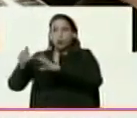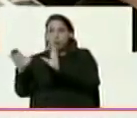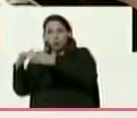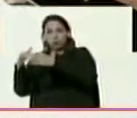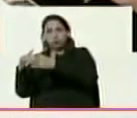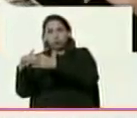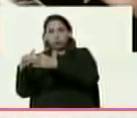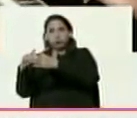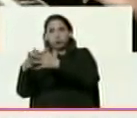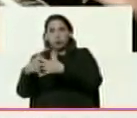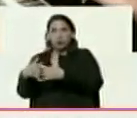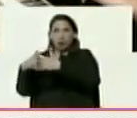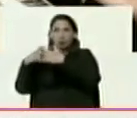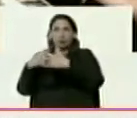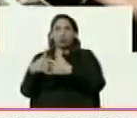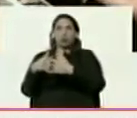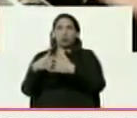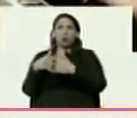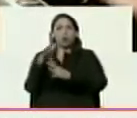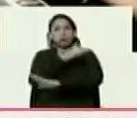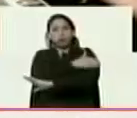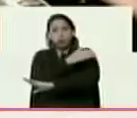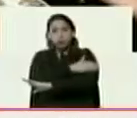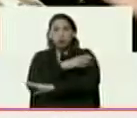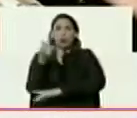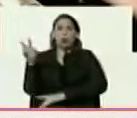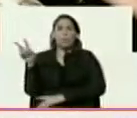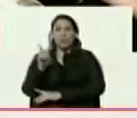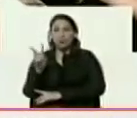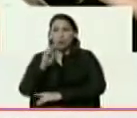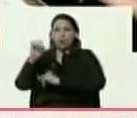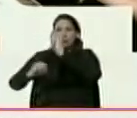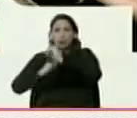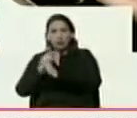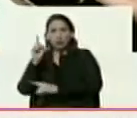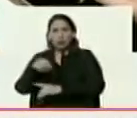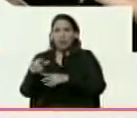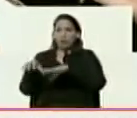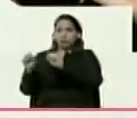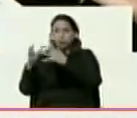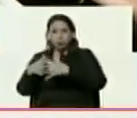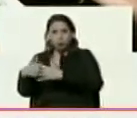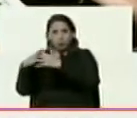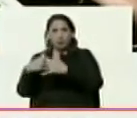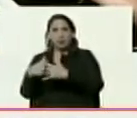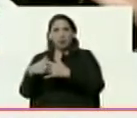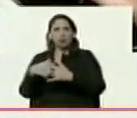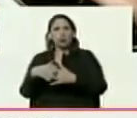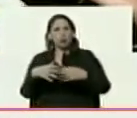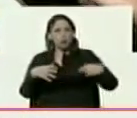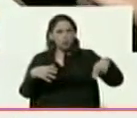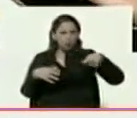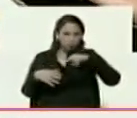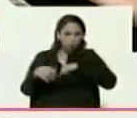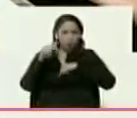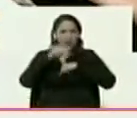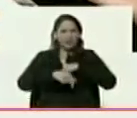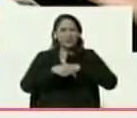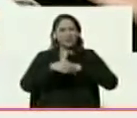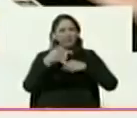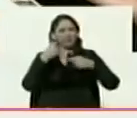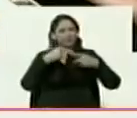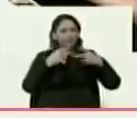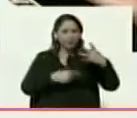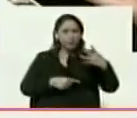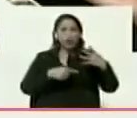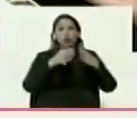extremistas, por parte de la derecha internacional, por parte del imperialismo norteamericano. Nosotros en varias oportunidades hemos dicho que